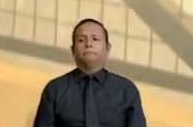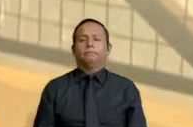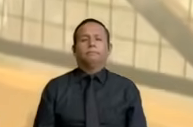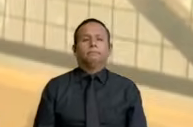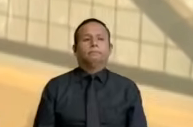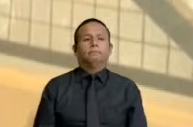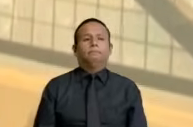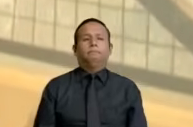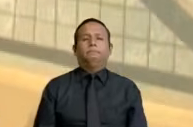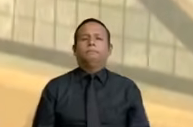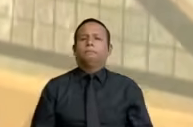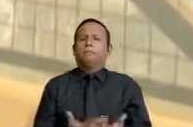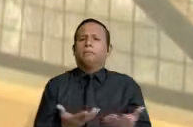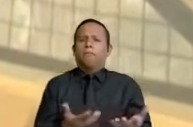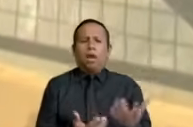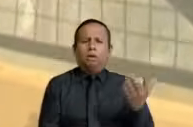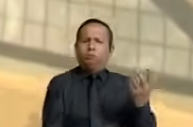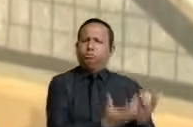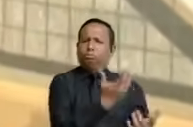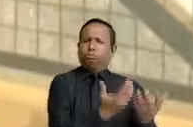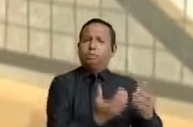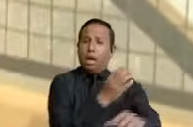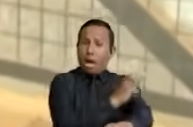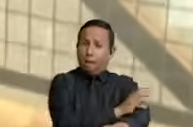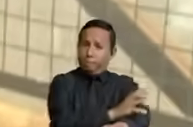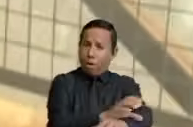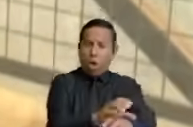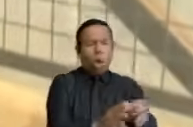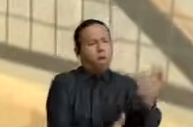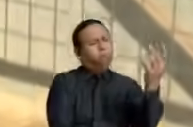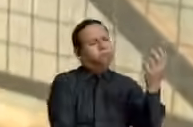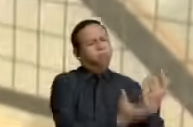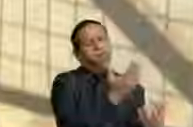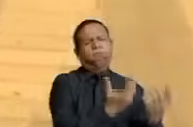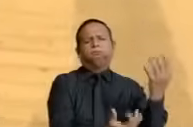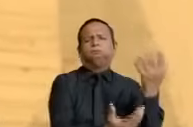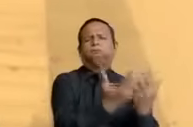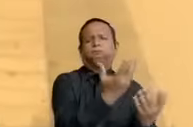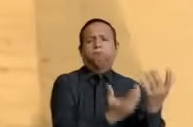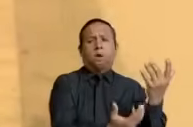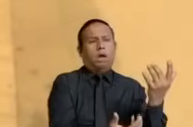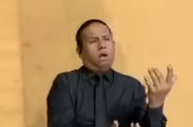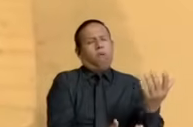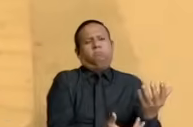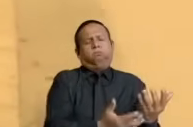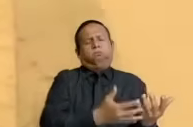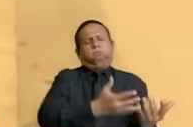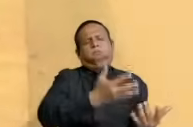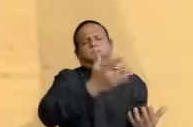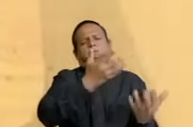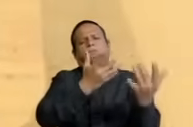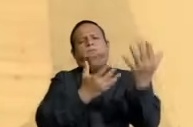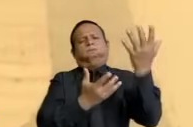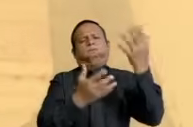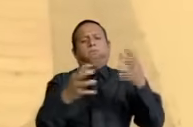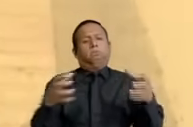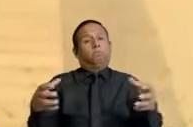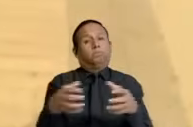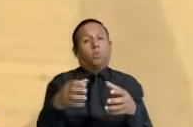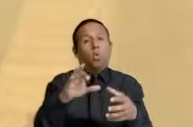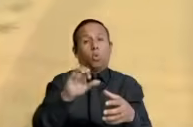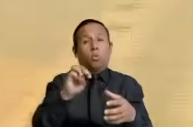control los incendios forestales pasan factura en la ciudad las llamas alcanzaron a un conjunto acional en el valle de